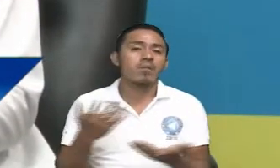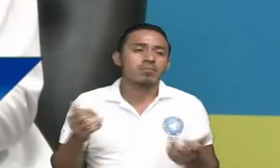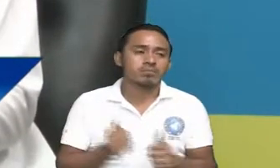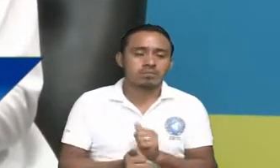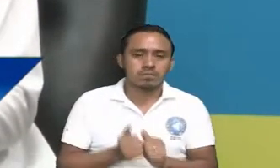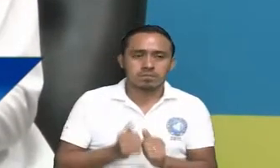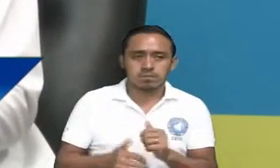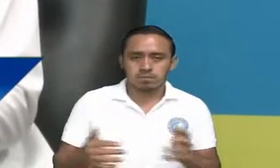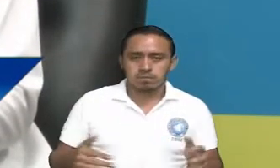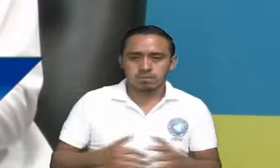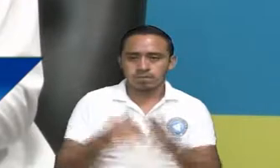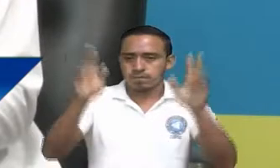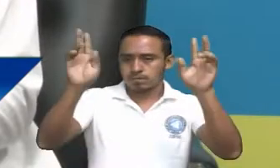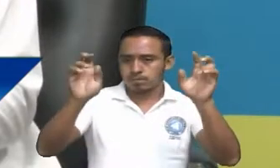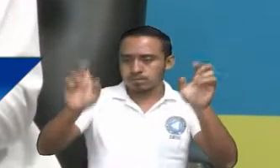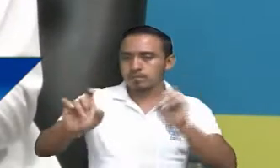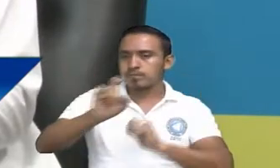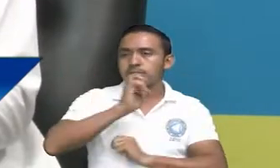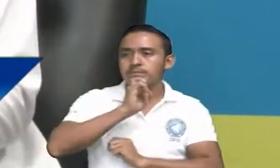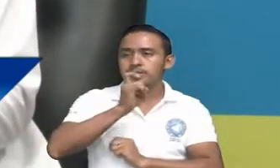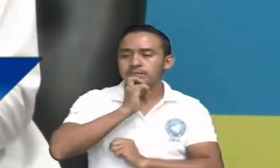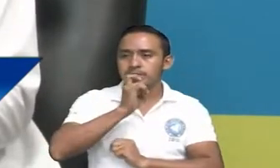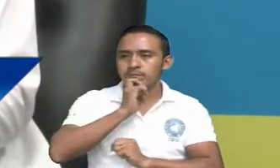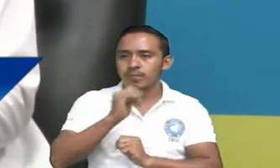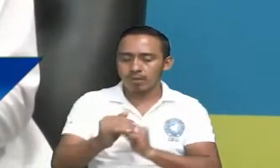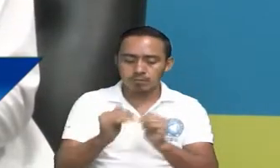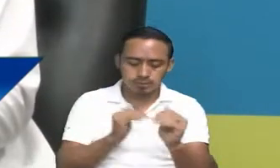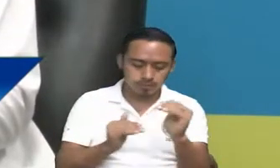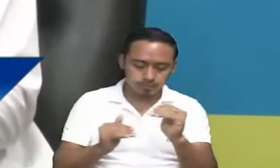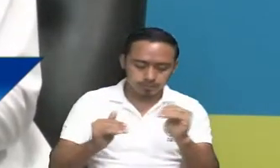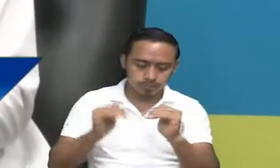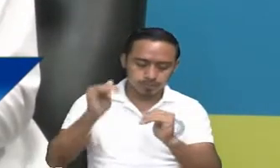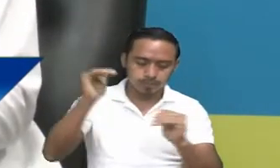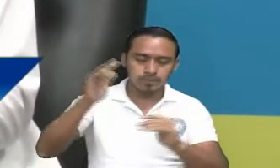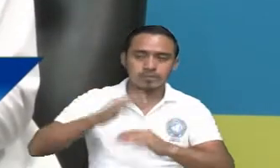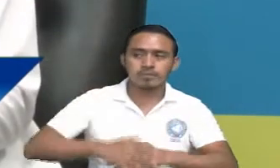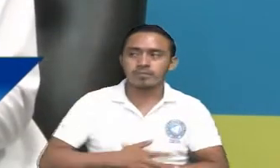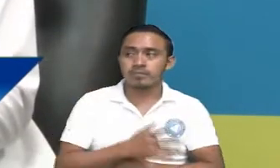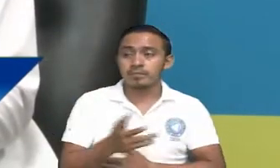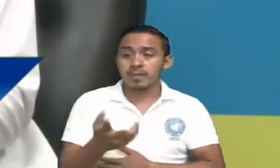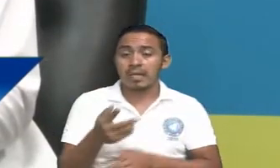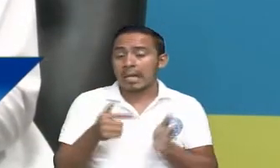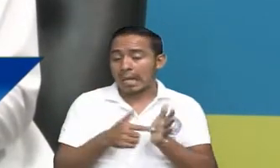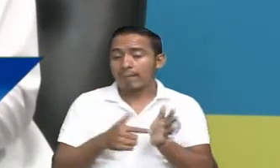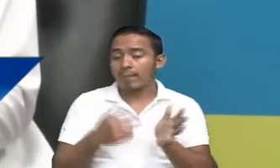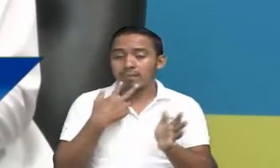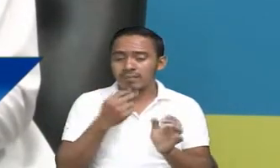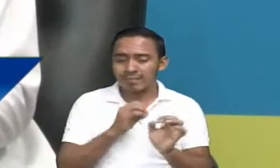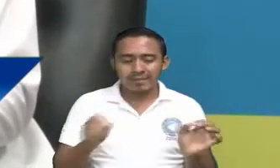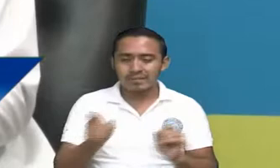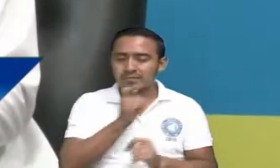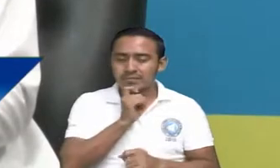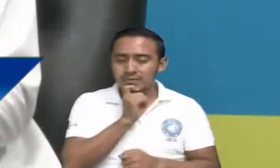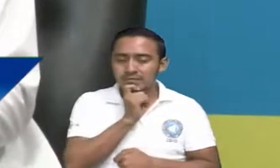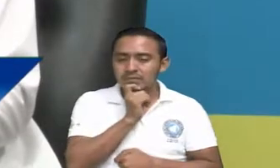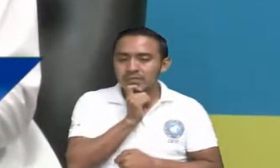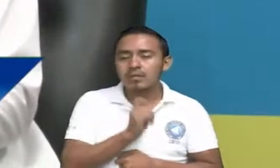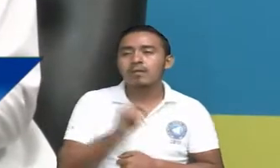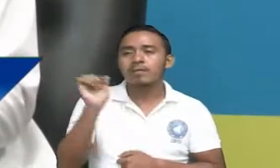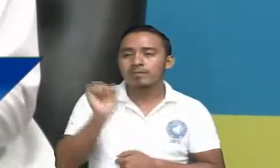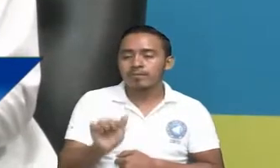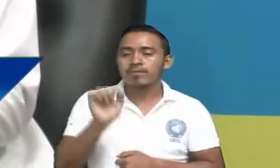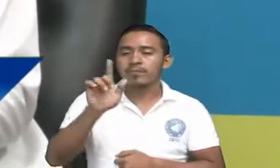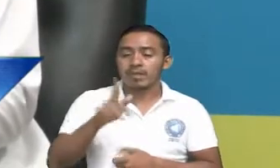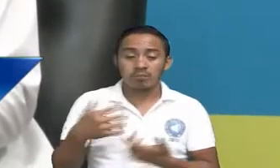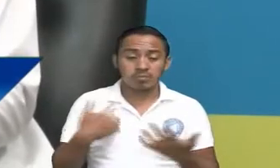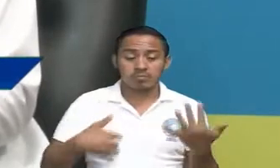y el tema de los celos pues obviamente se viene acrecentando más. Si no era una persona celosa, ya esta relación tóxica